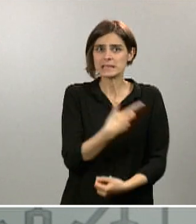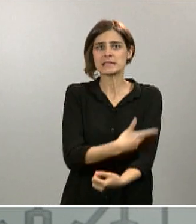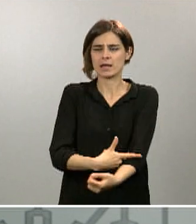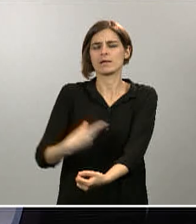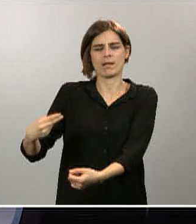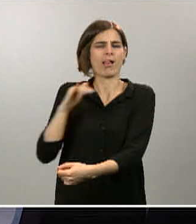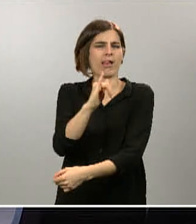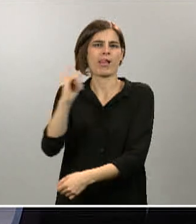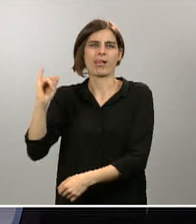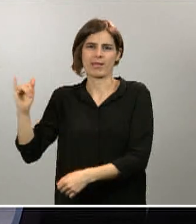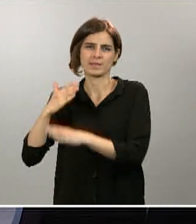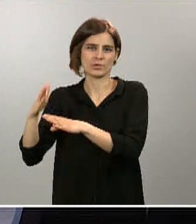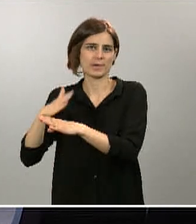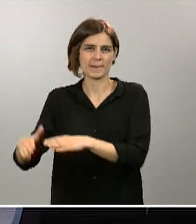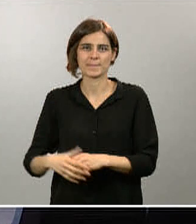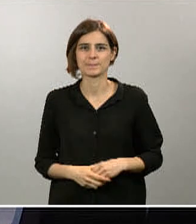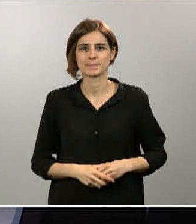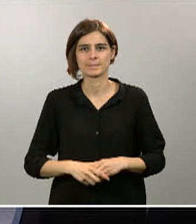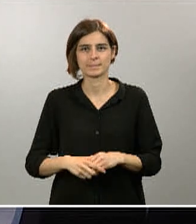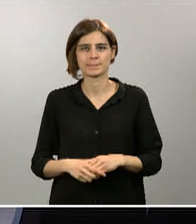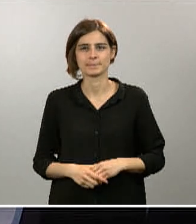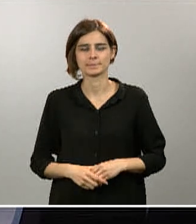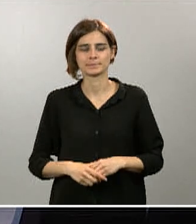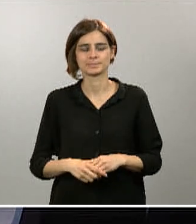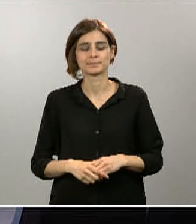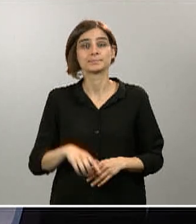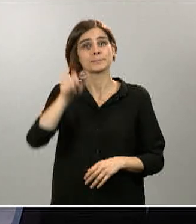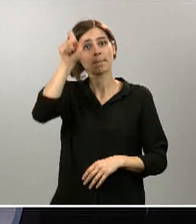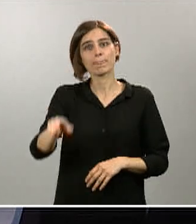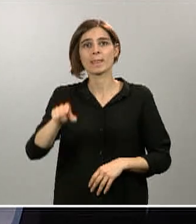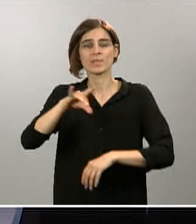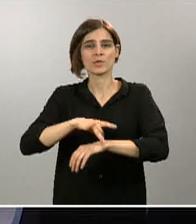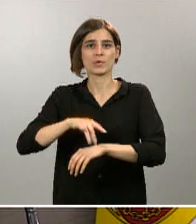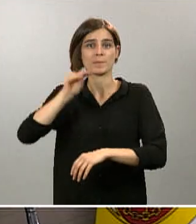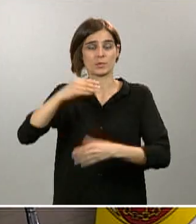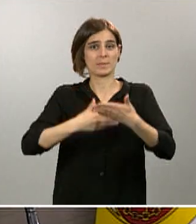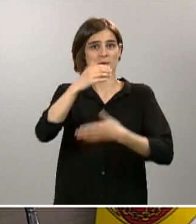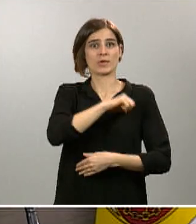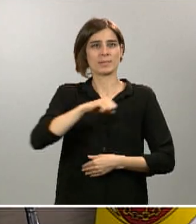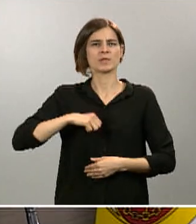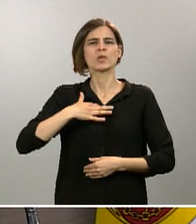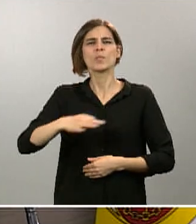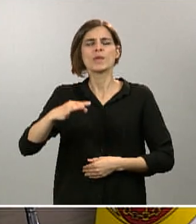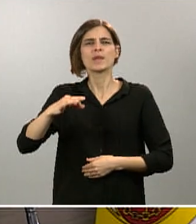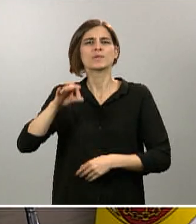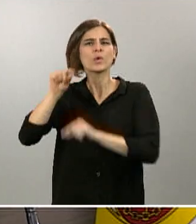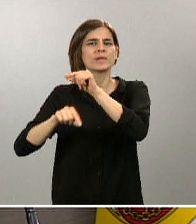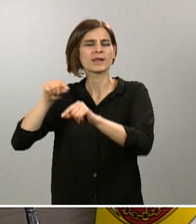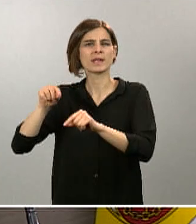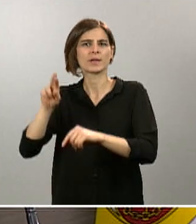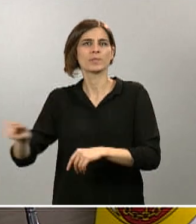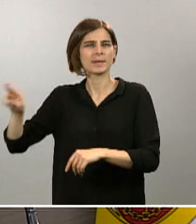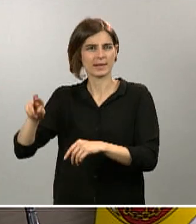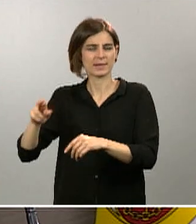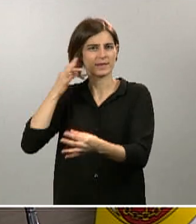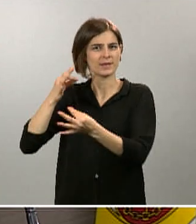El Independiente, doctor, pregunta si puede actualizar el número de sanitarios contagiados. ¿Les preocupa que esta curva de contagio no se doblegue al mismo tiempo, al